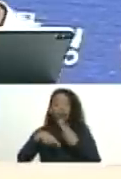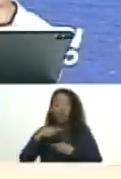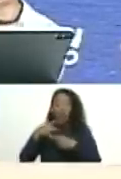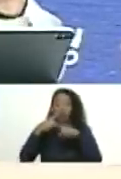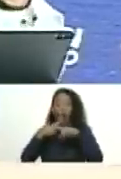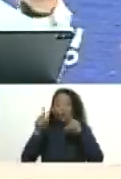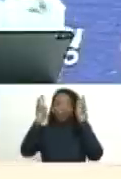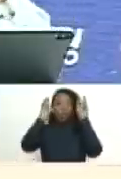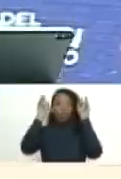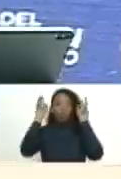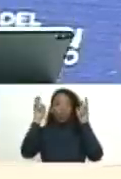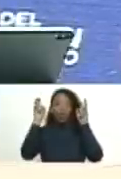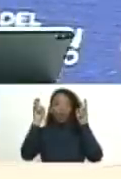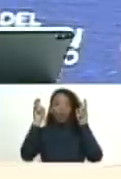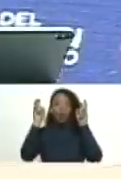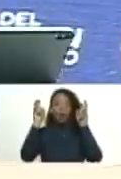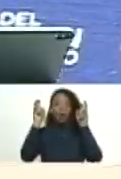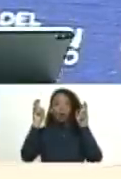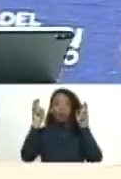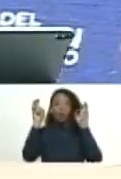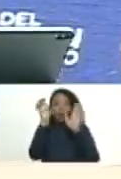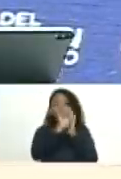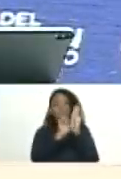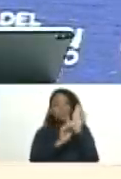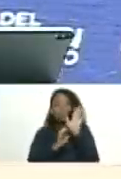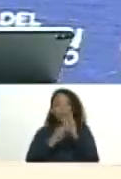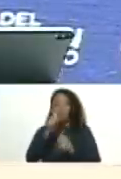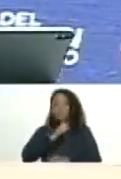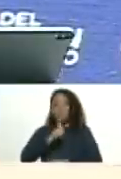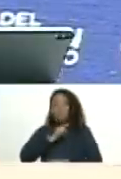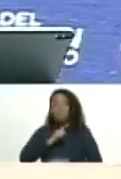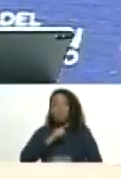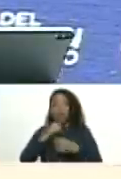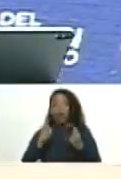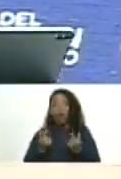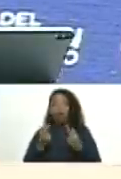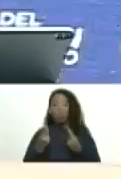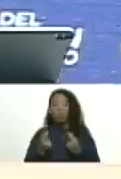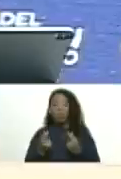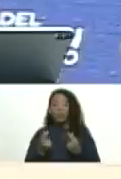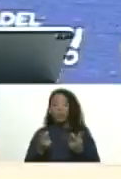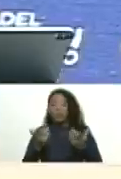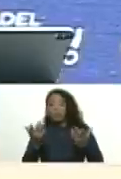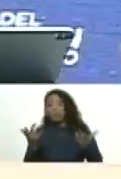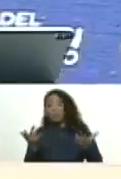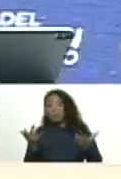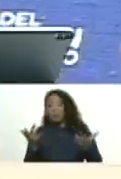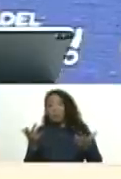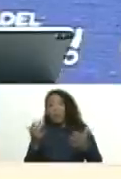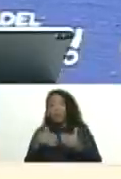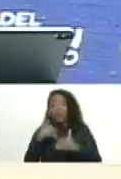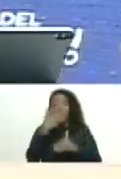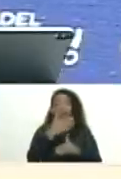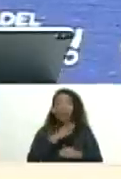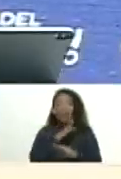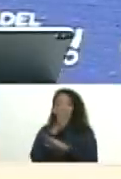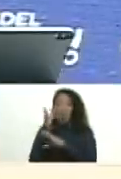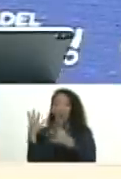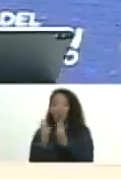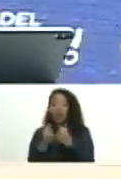otra creación de la etapa de resistencia activa y creativa. Así que después me fui con el gobernador Lacaba,